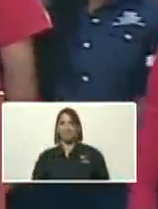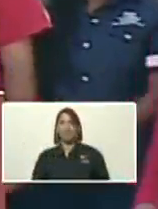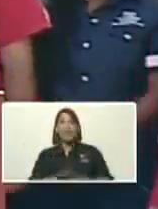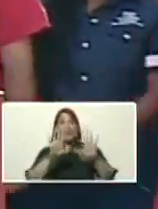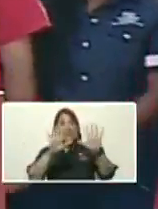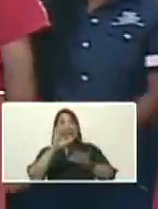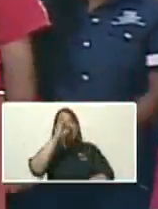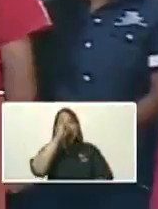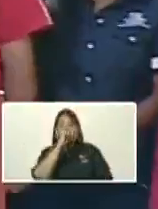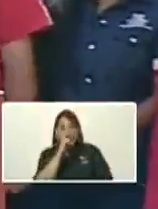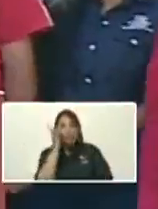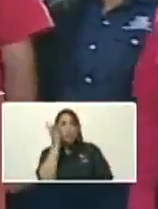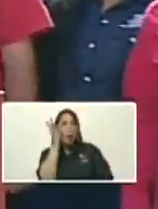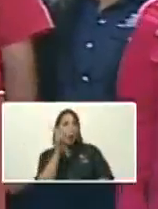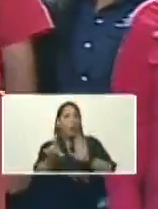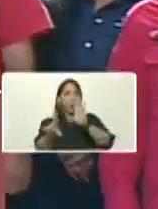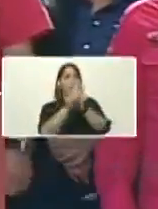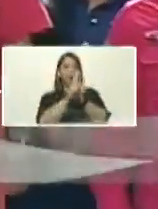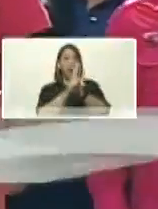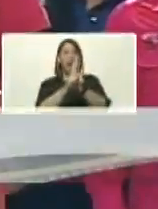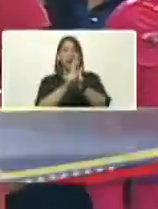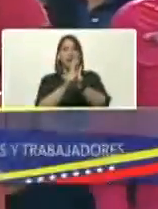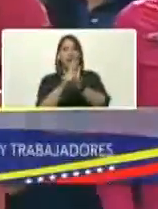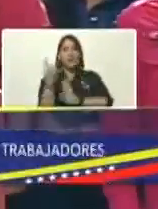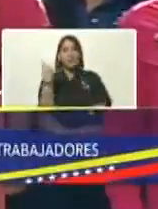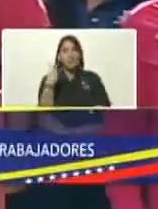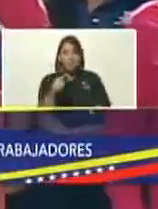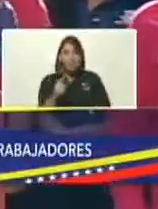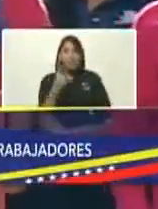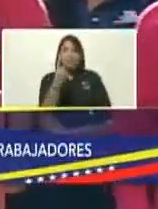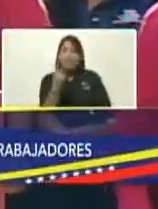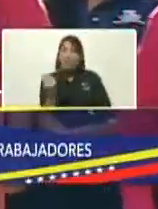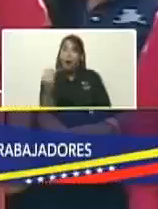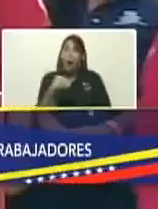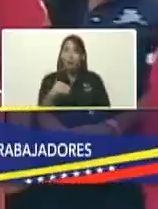10 años de la ley y tenemos una deuda.